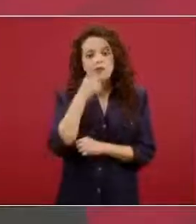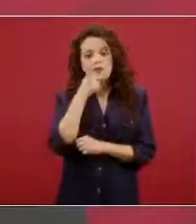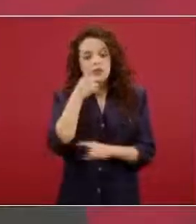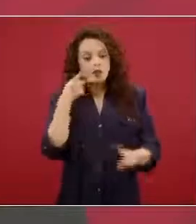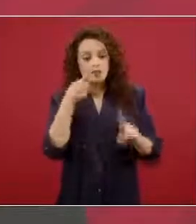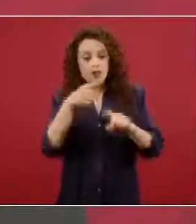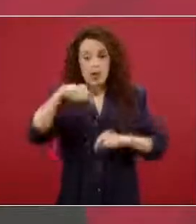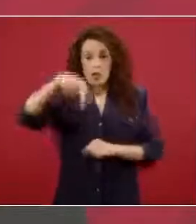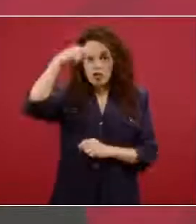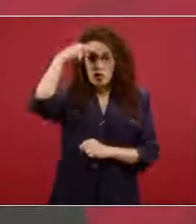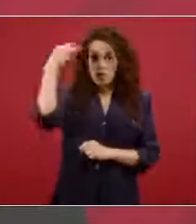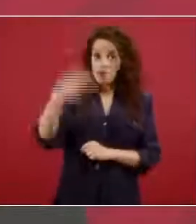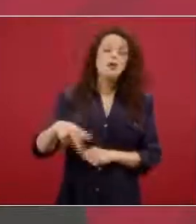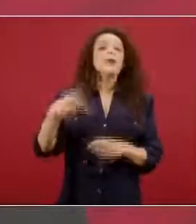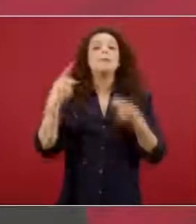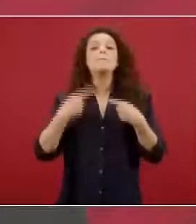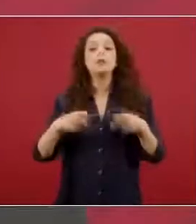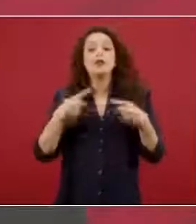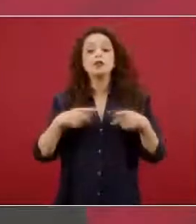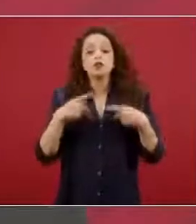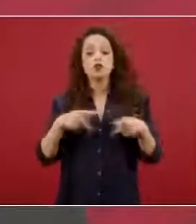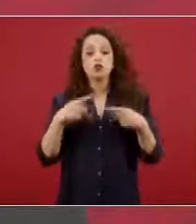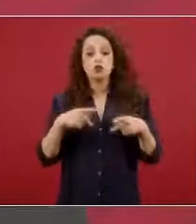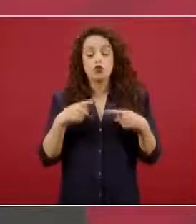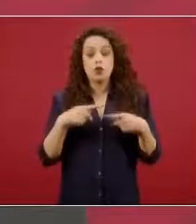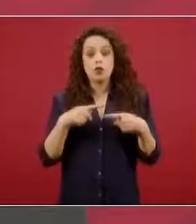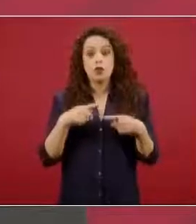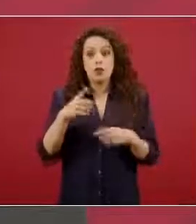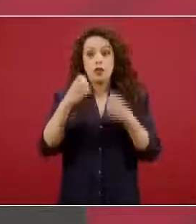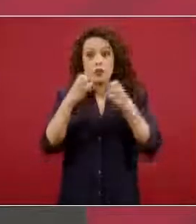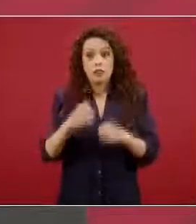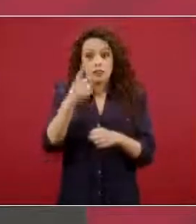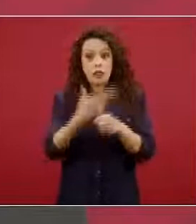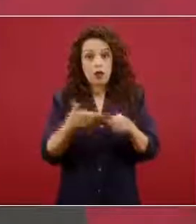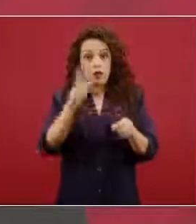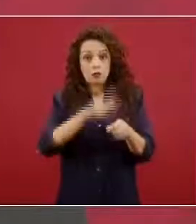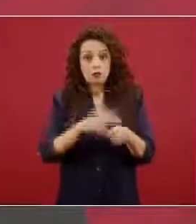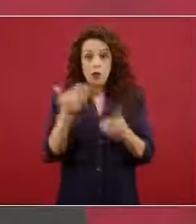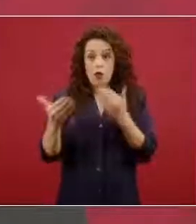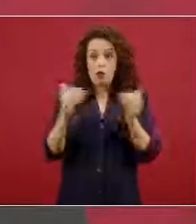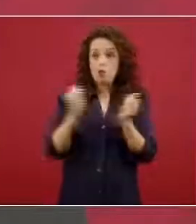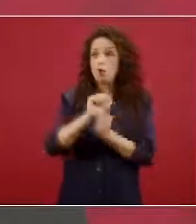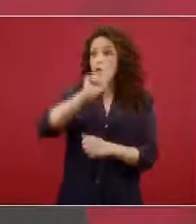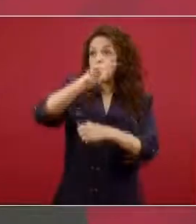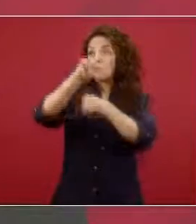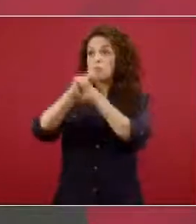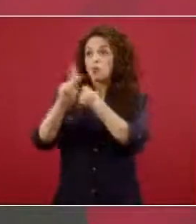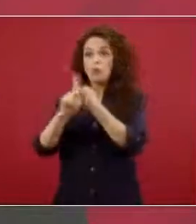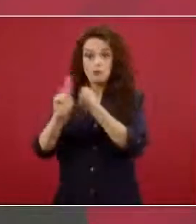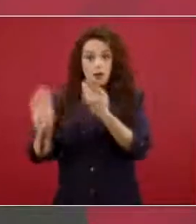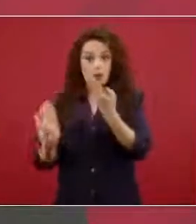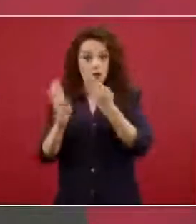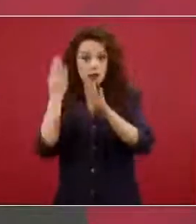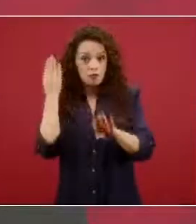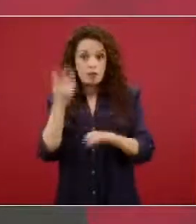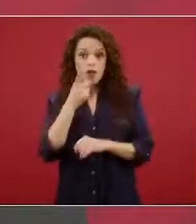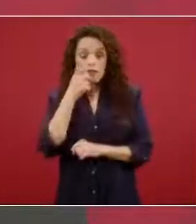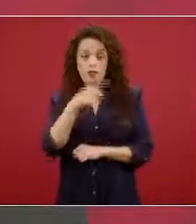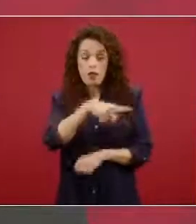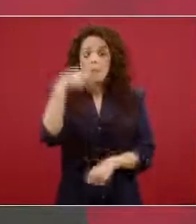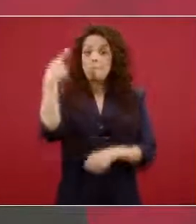que en México el personal de salud comparado con otros países del mundo tiene un riesgo especialmente